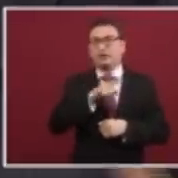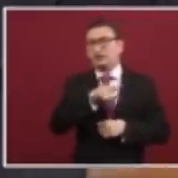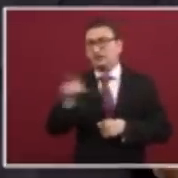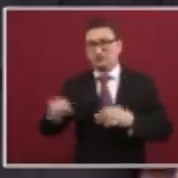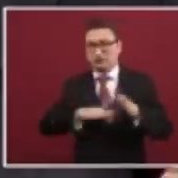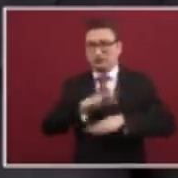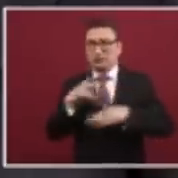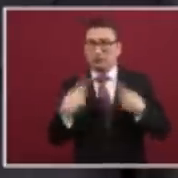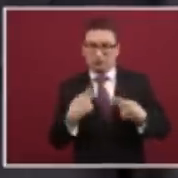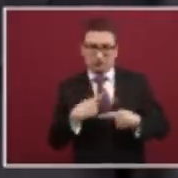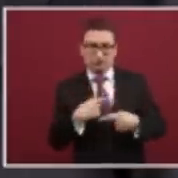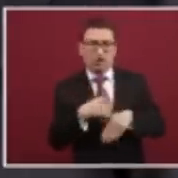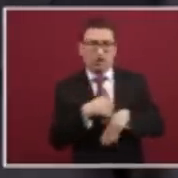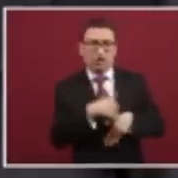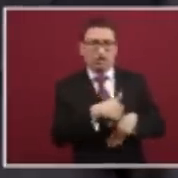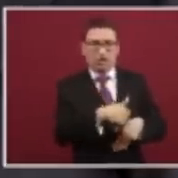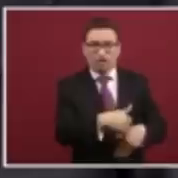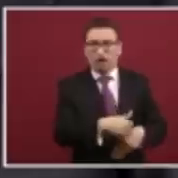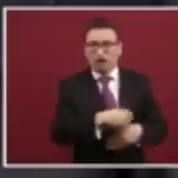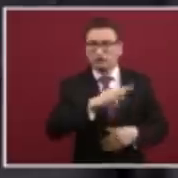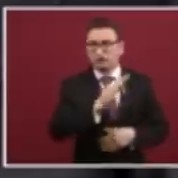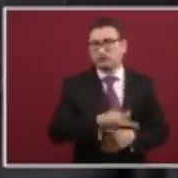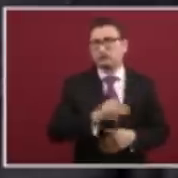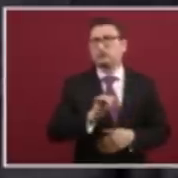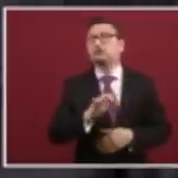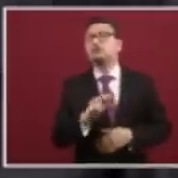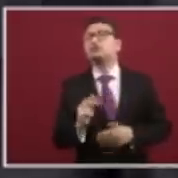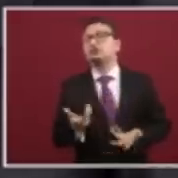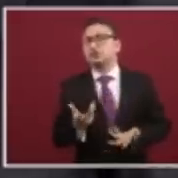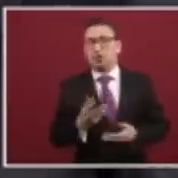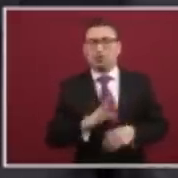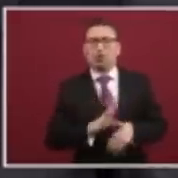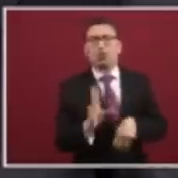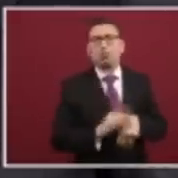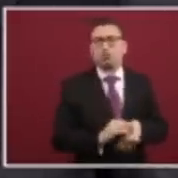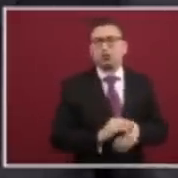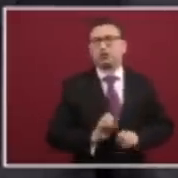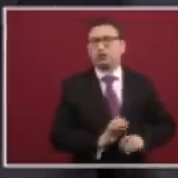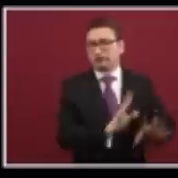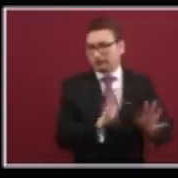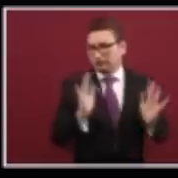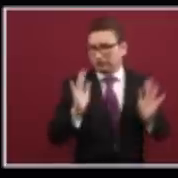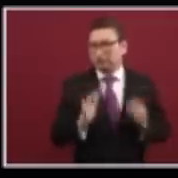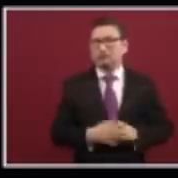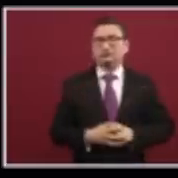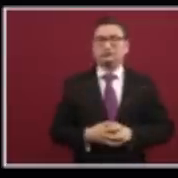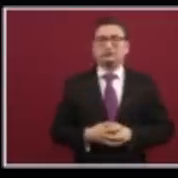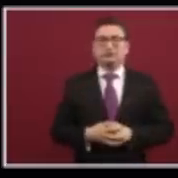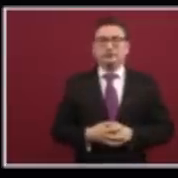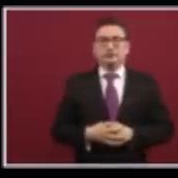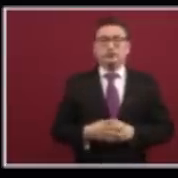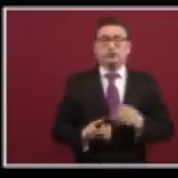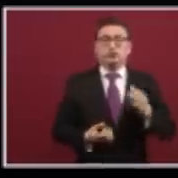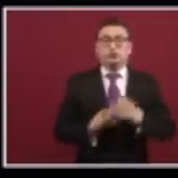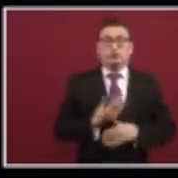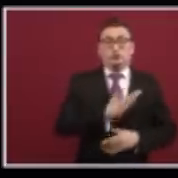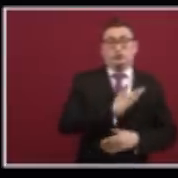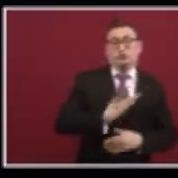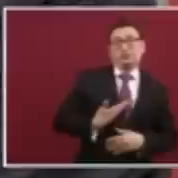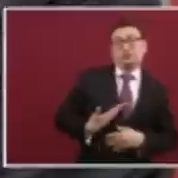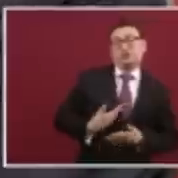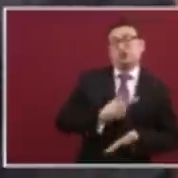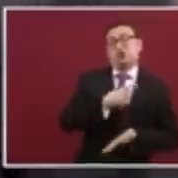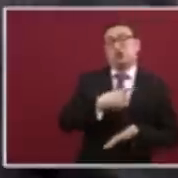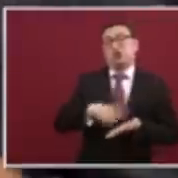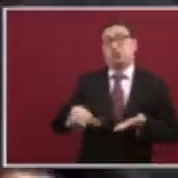va a volver a permitir que el presidente se compre